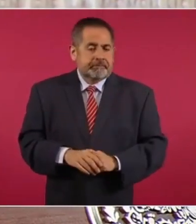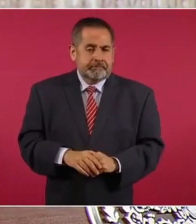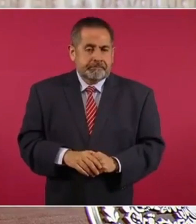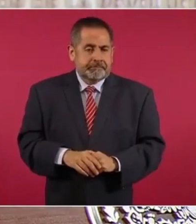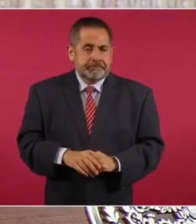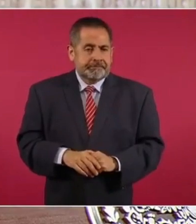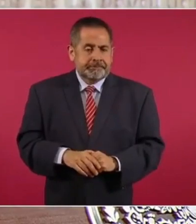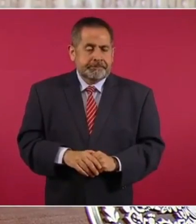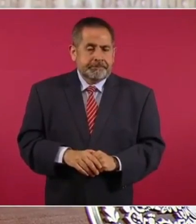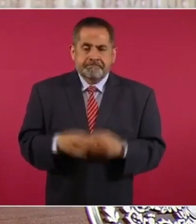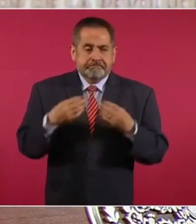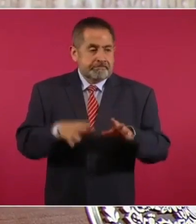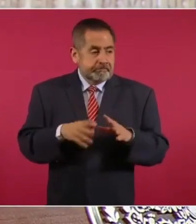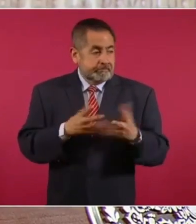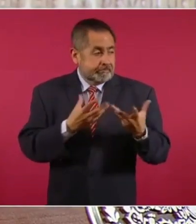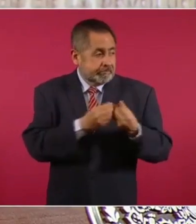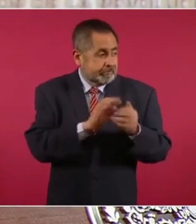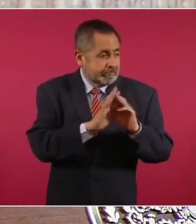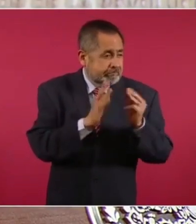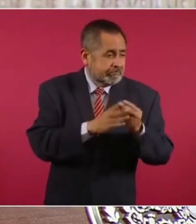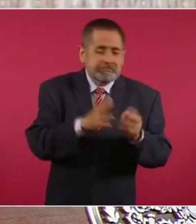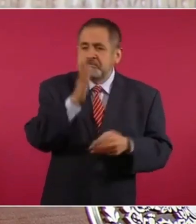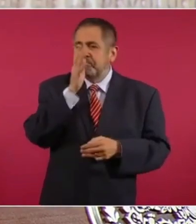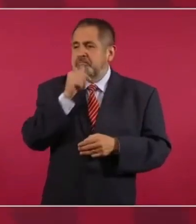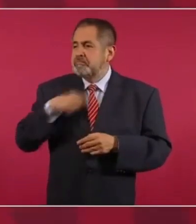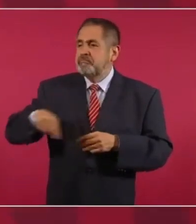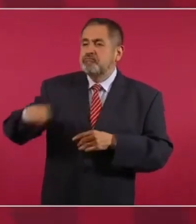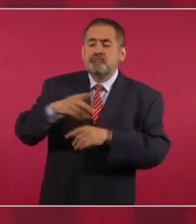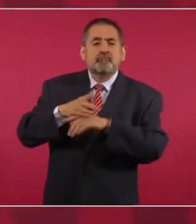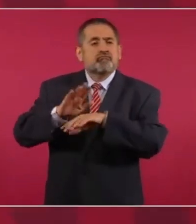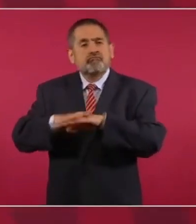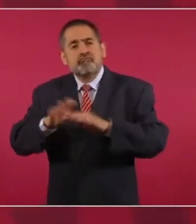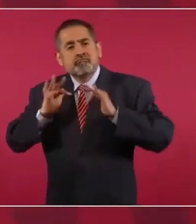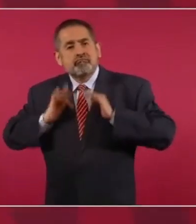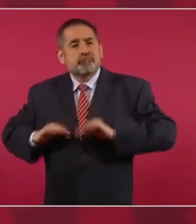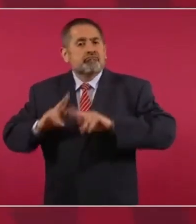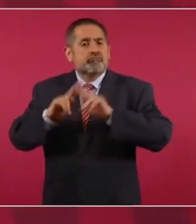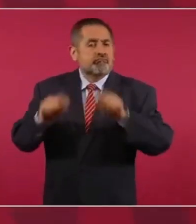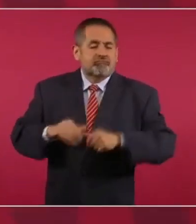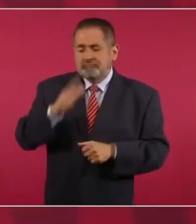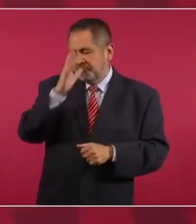no se garantiza la tranquilidad y la paz.